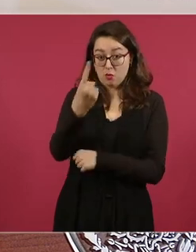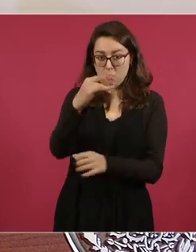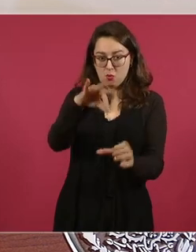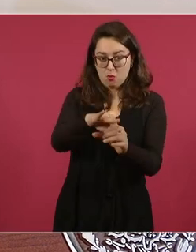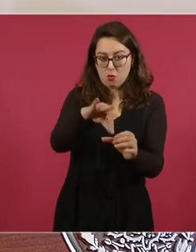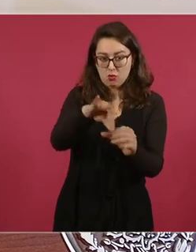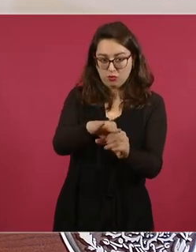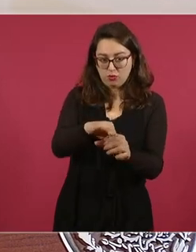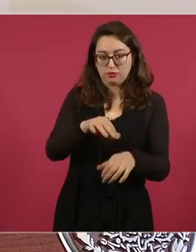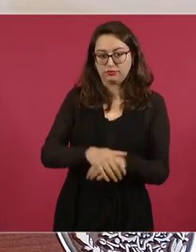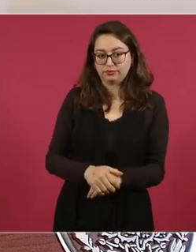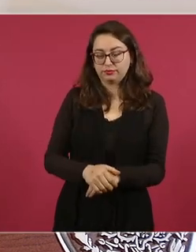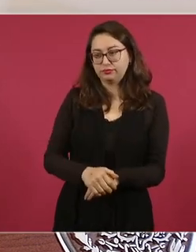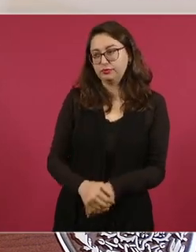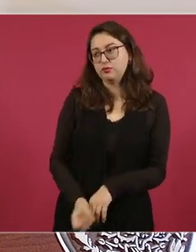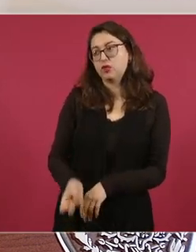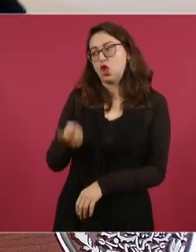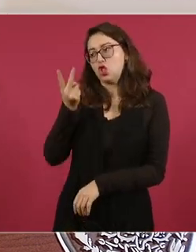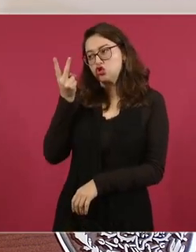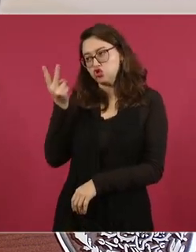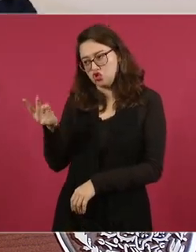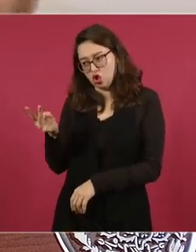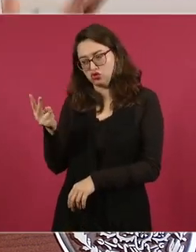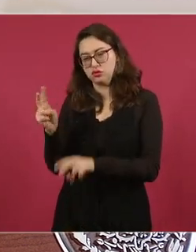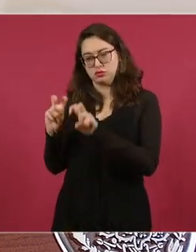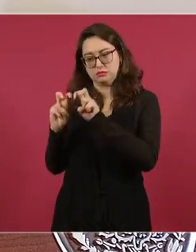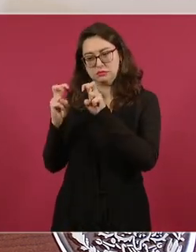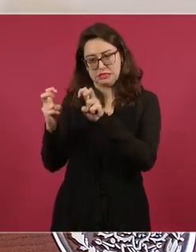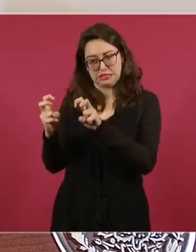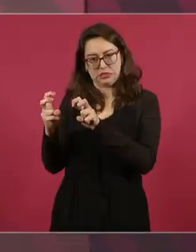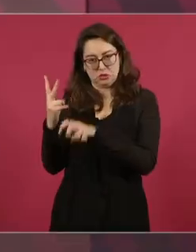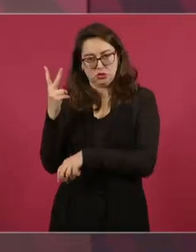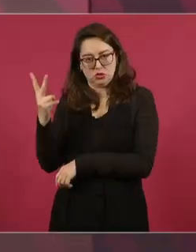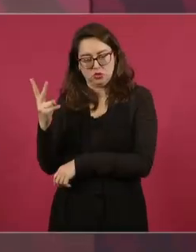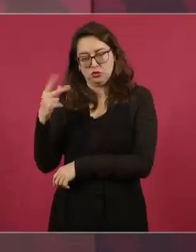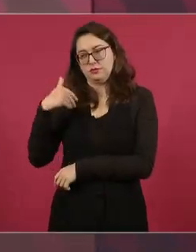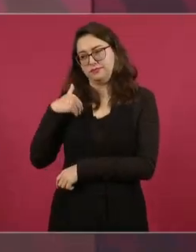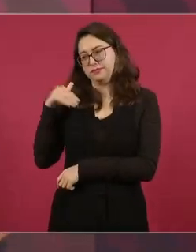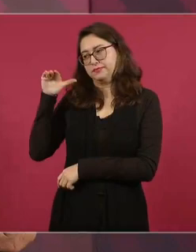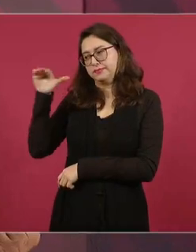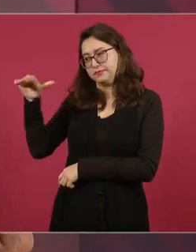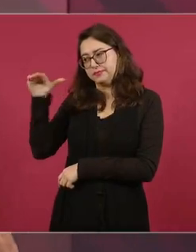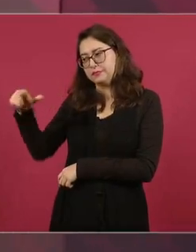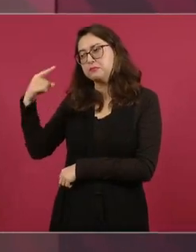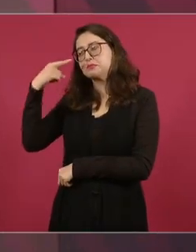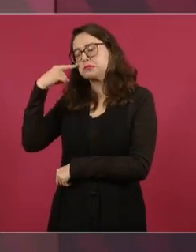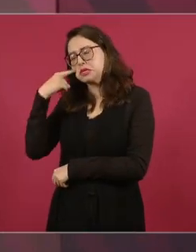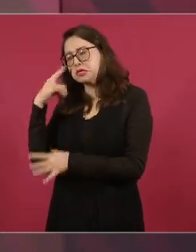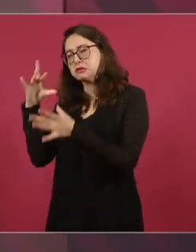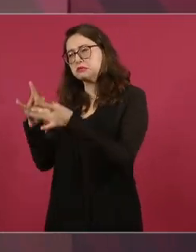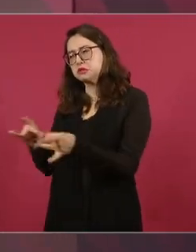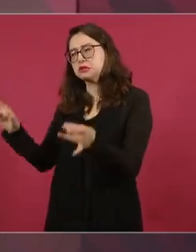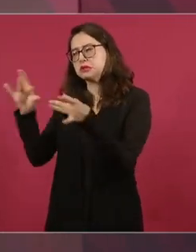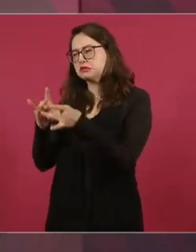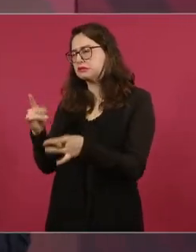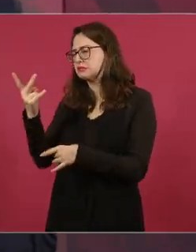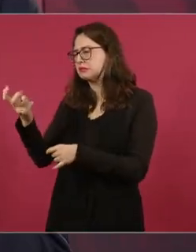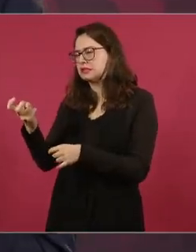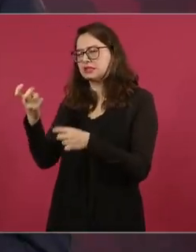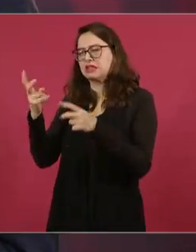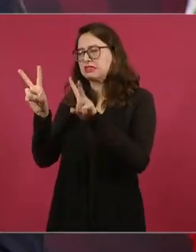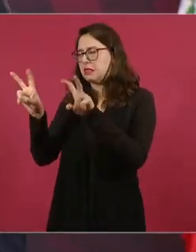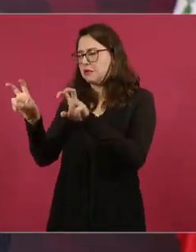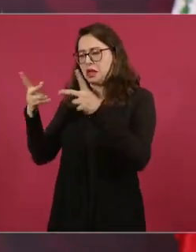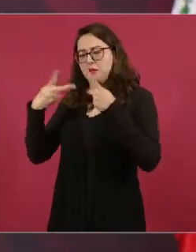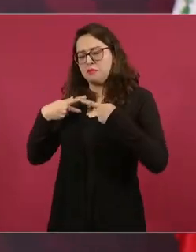Sí, cómo no, les expliqué. Esto no es un asunto personal, esto tiene que